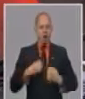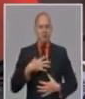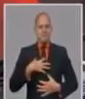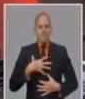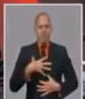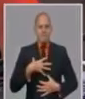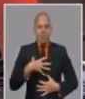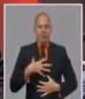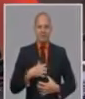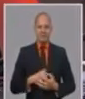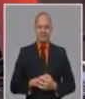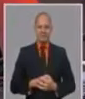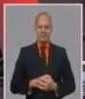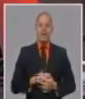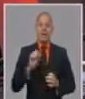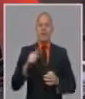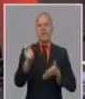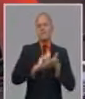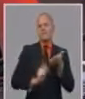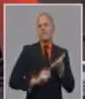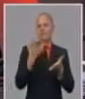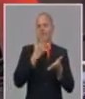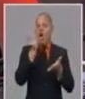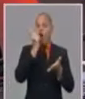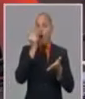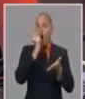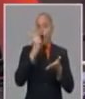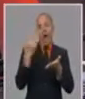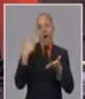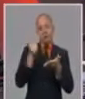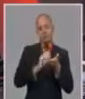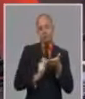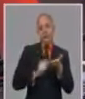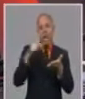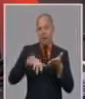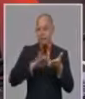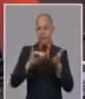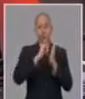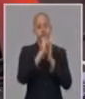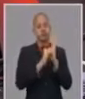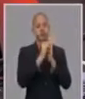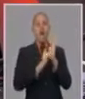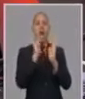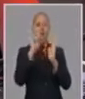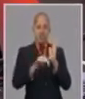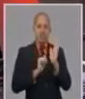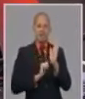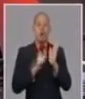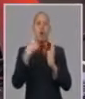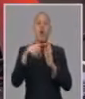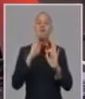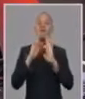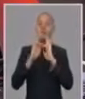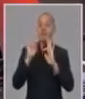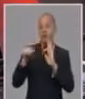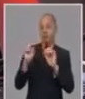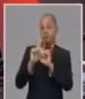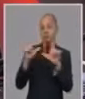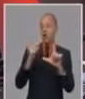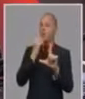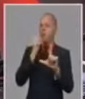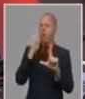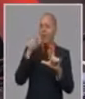en tiempos de confinamiento por el joven autor, disponible ya en el YouTube de la agrupación y también en la página de Facebook de Cuba